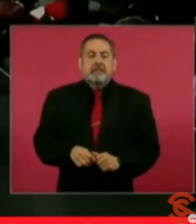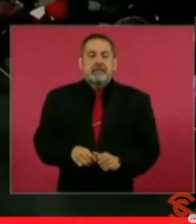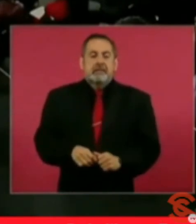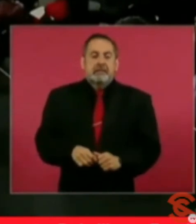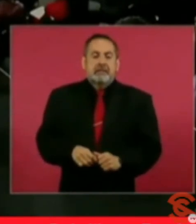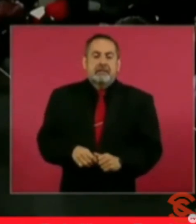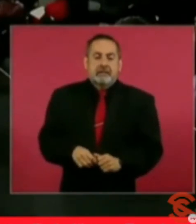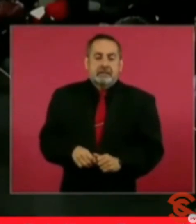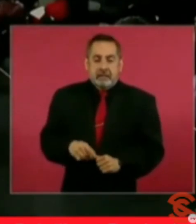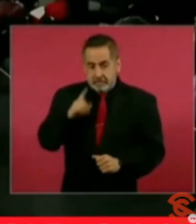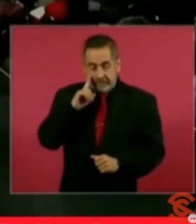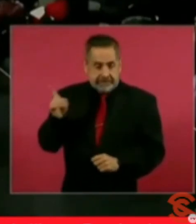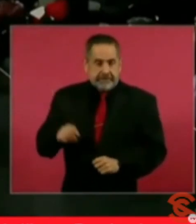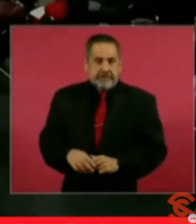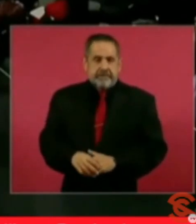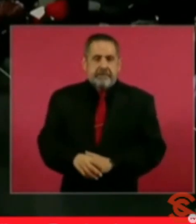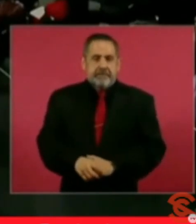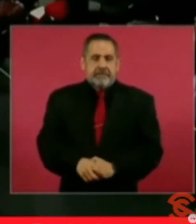Miren,